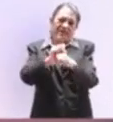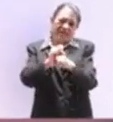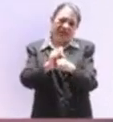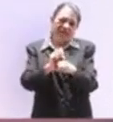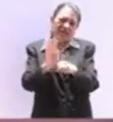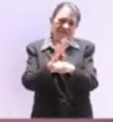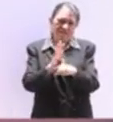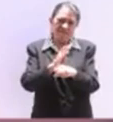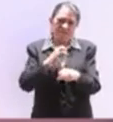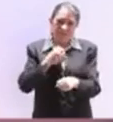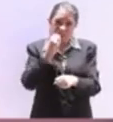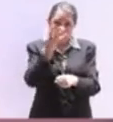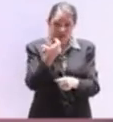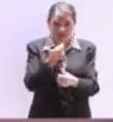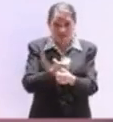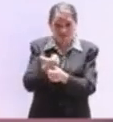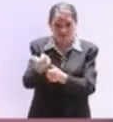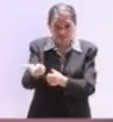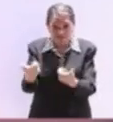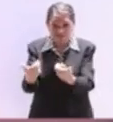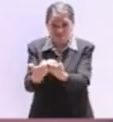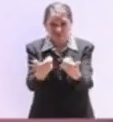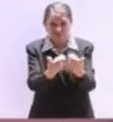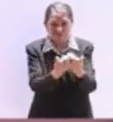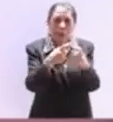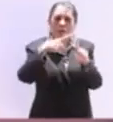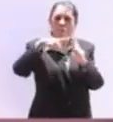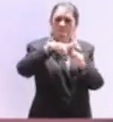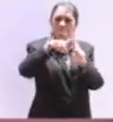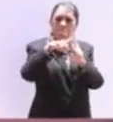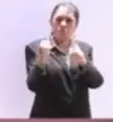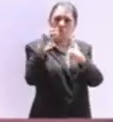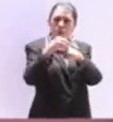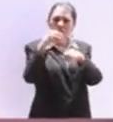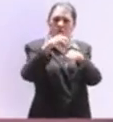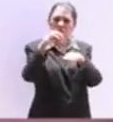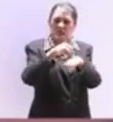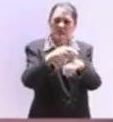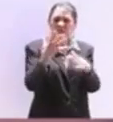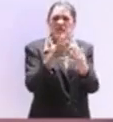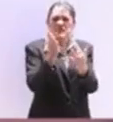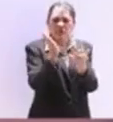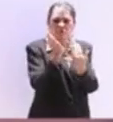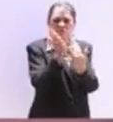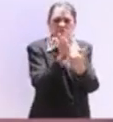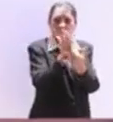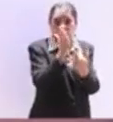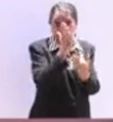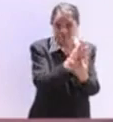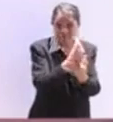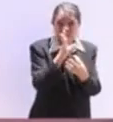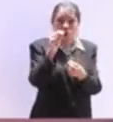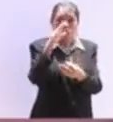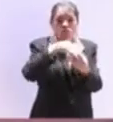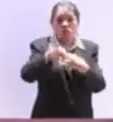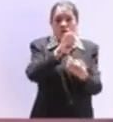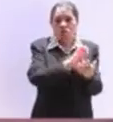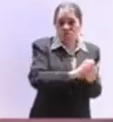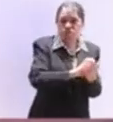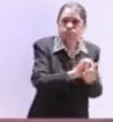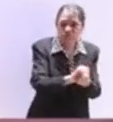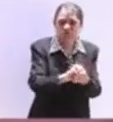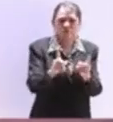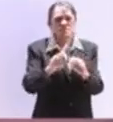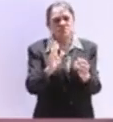envergadura, porque pueden sumar recursos y generarlos en etapas, en 1, 2 o 3 años. Nosotros lo que